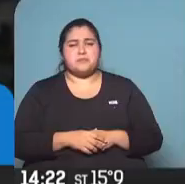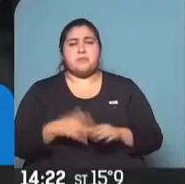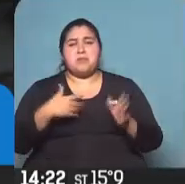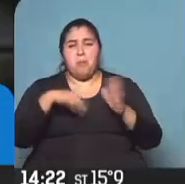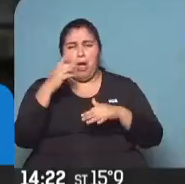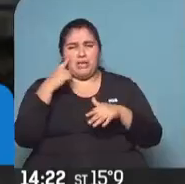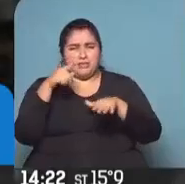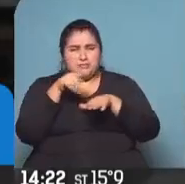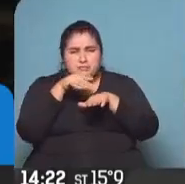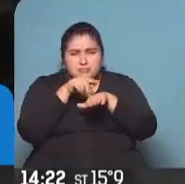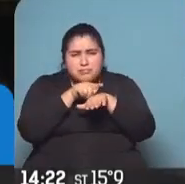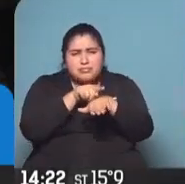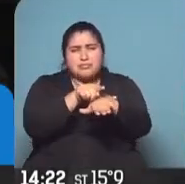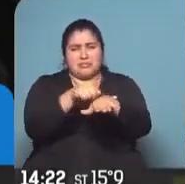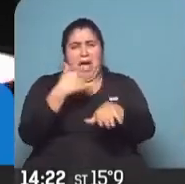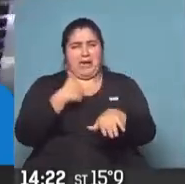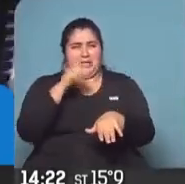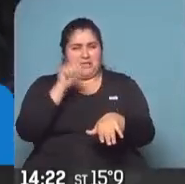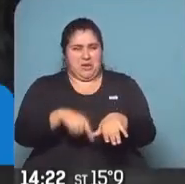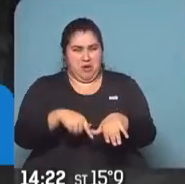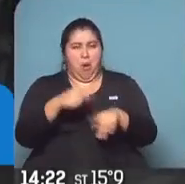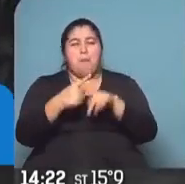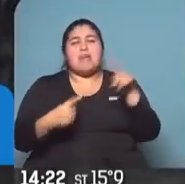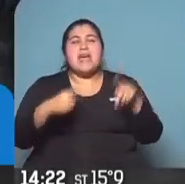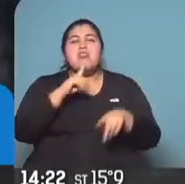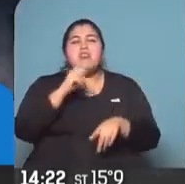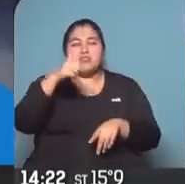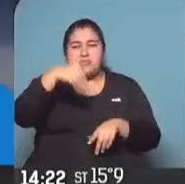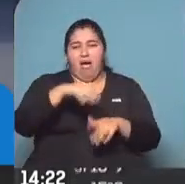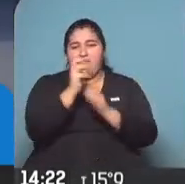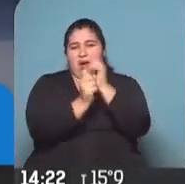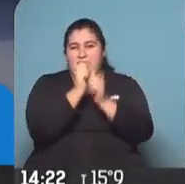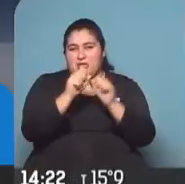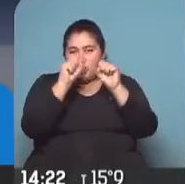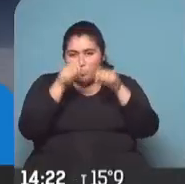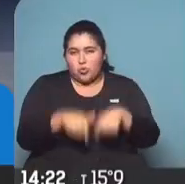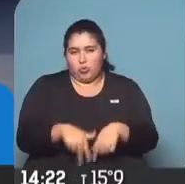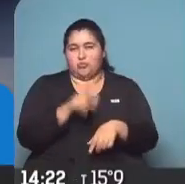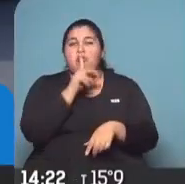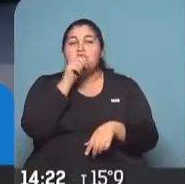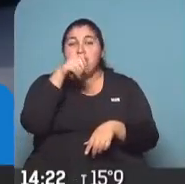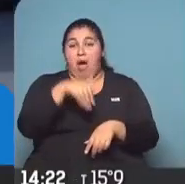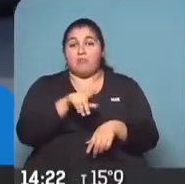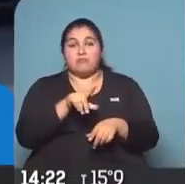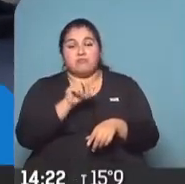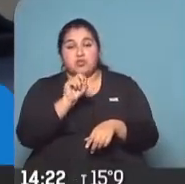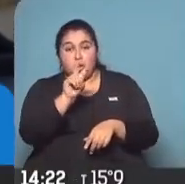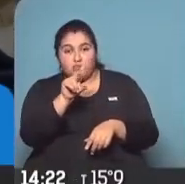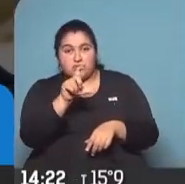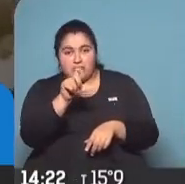tranviario y no me di anotando publicación nacional su principal